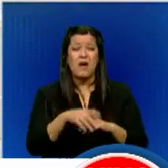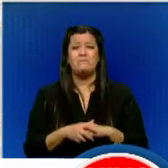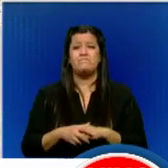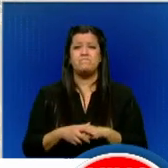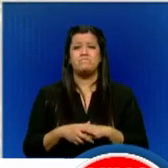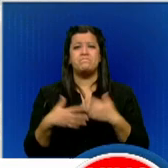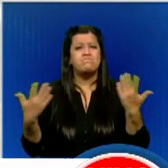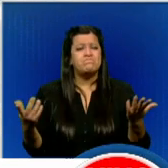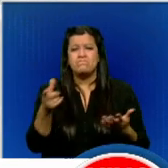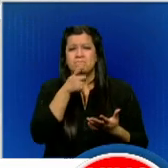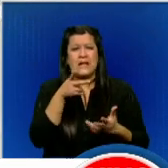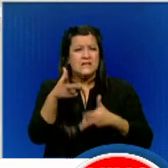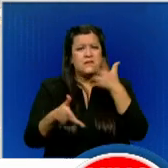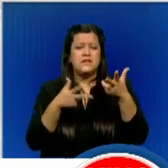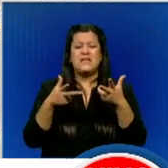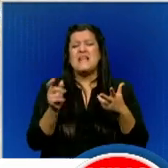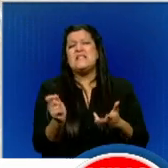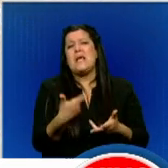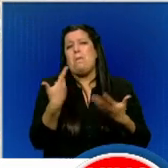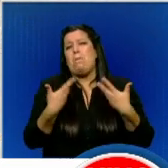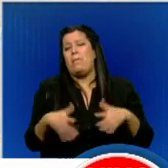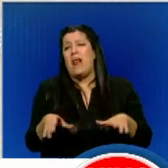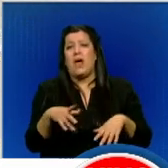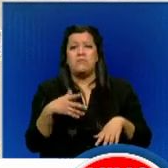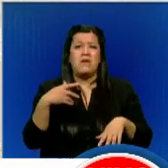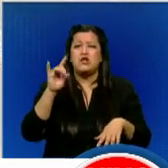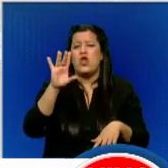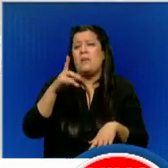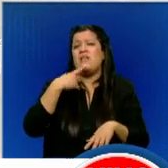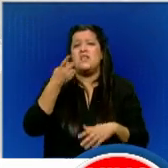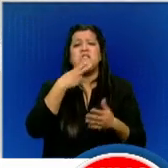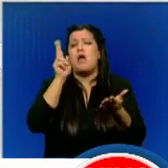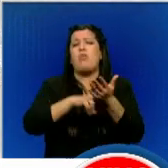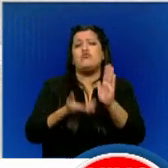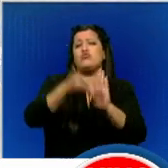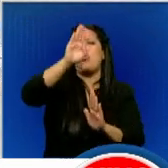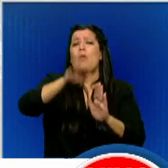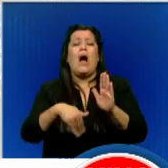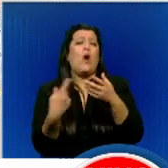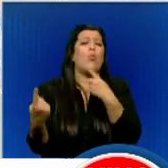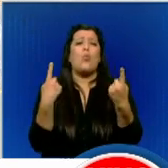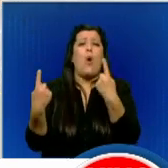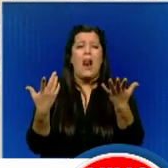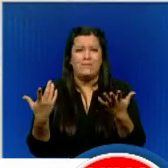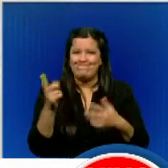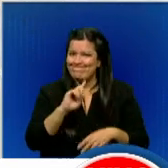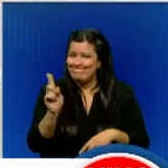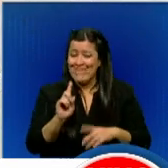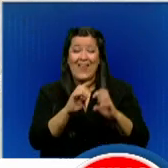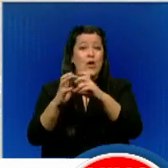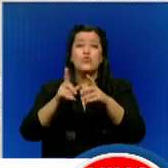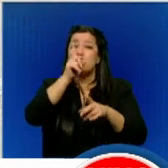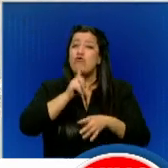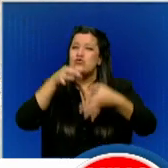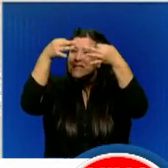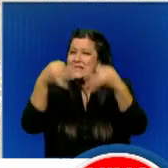creo que la planteamos de manera un tanto simplificada como si la discusión fuera simplemente si hay que subir o bajar impuestos una discusión seria sobre